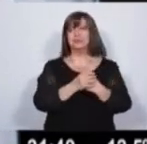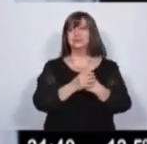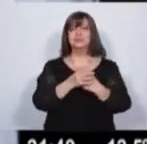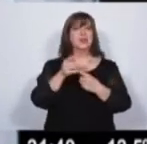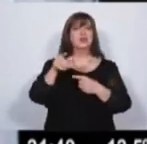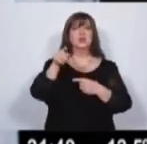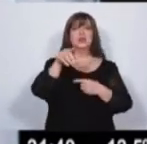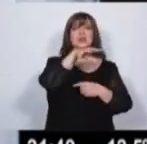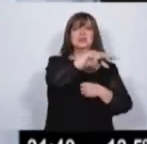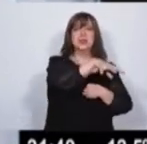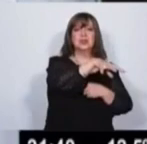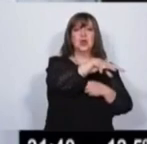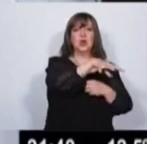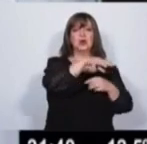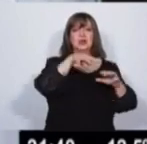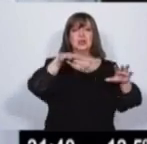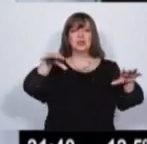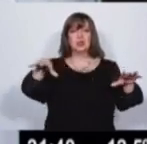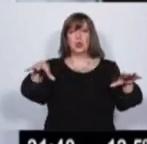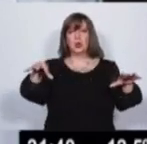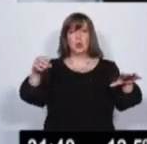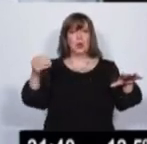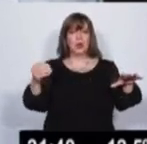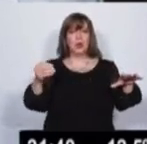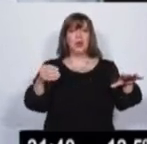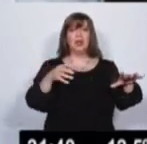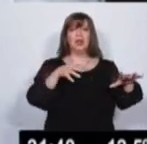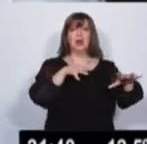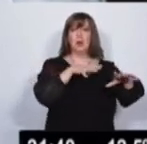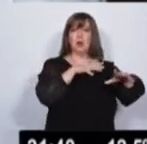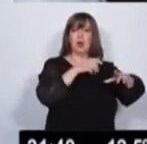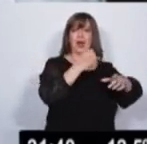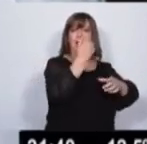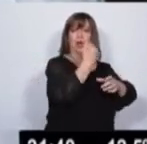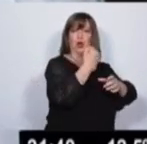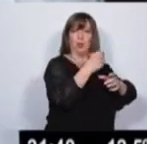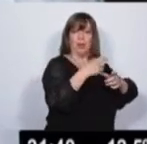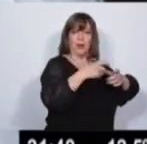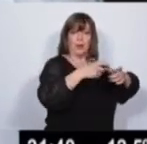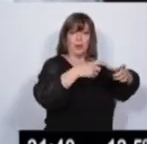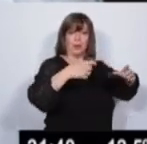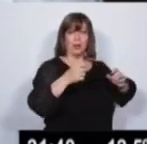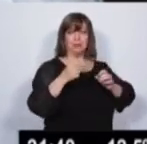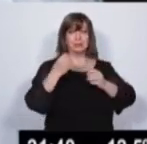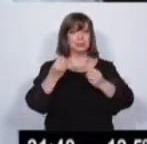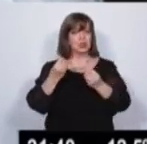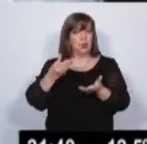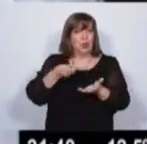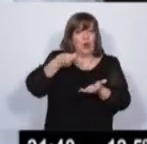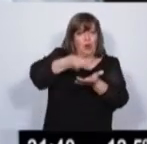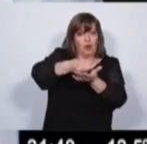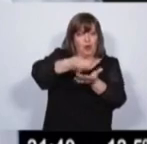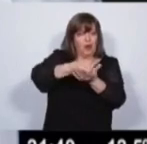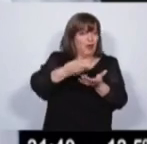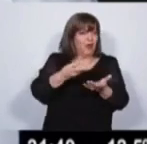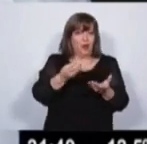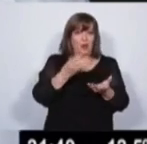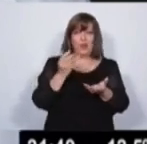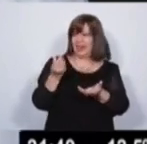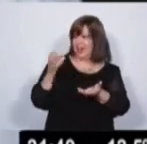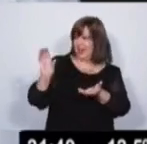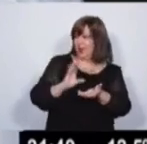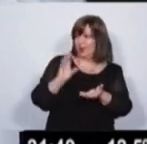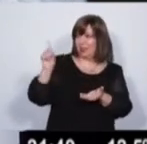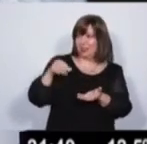qué sectores entienden ustedes que dinamizarán la economía y cómo pretenden financiar esa actividad el primero